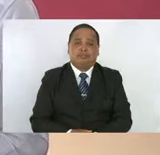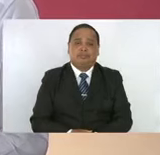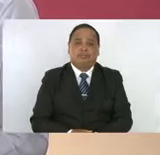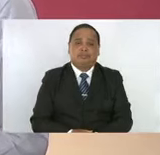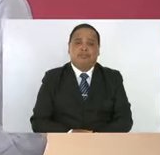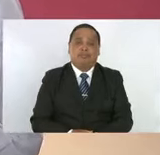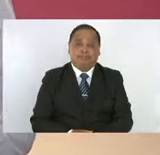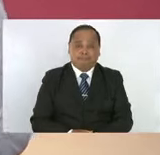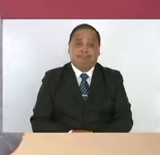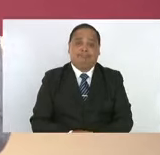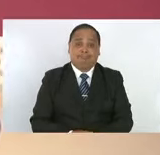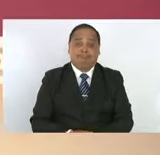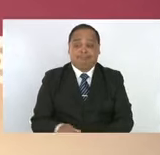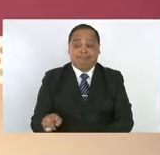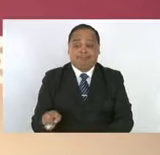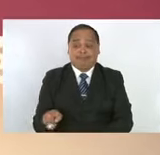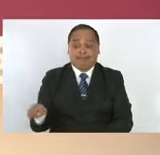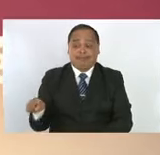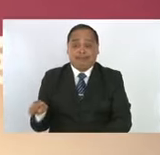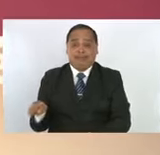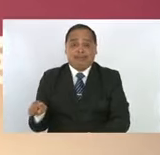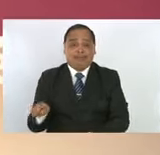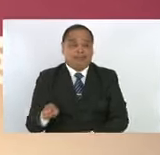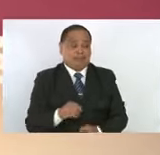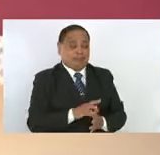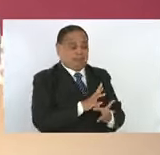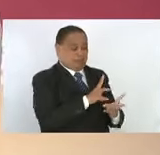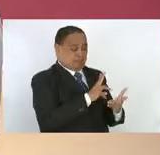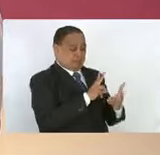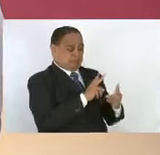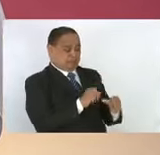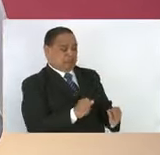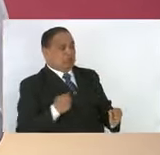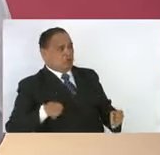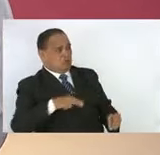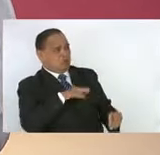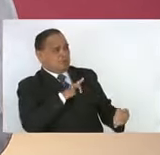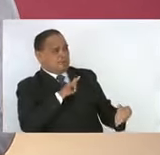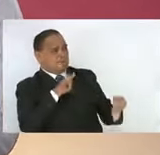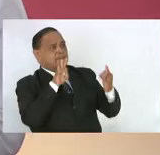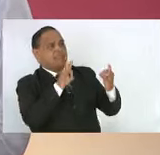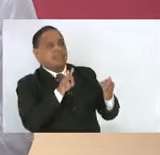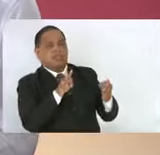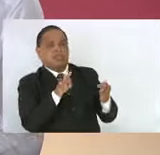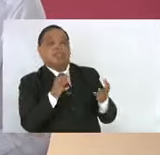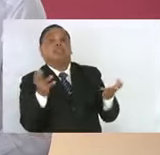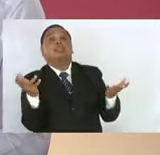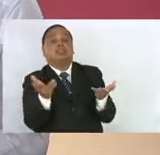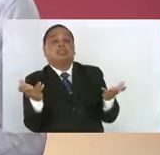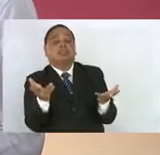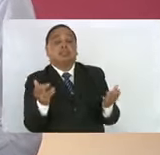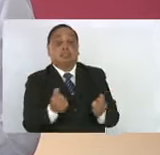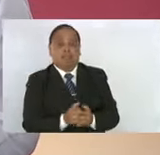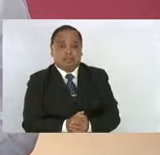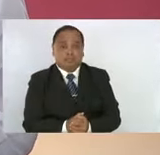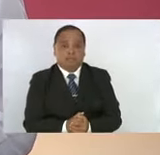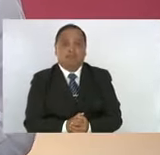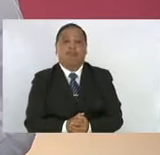una decadencia, no hay más opción alternativa